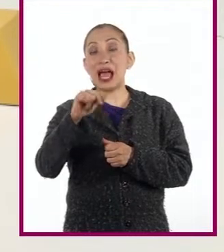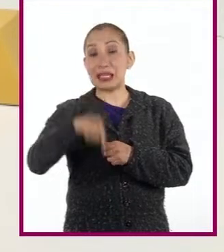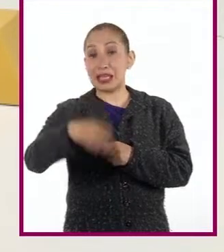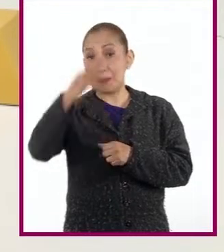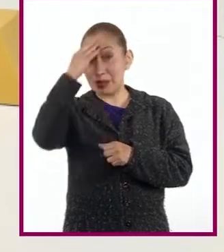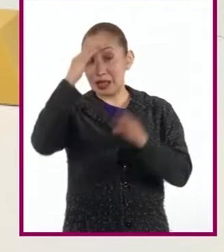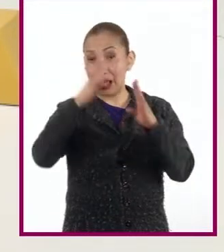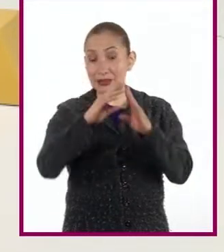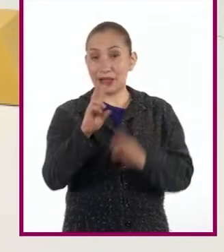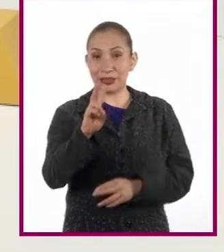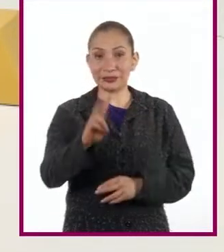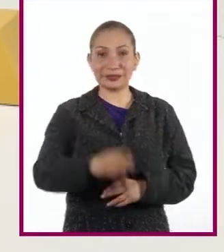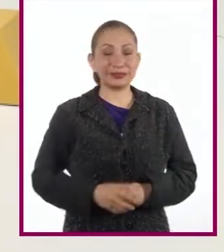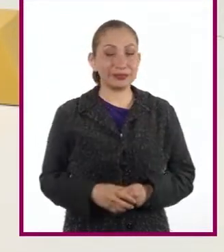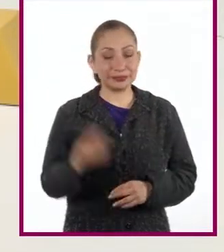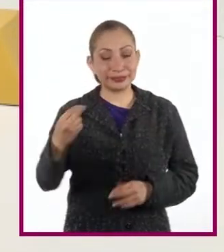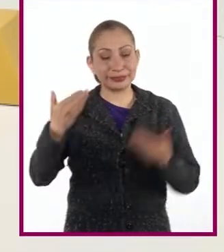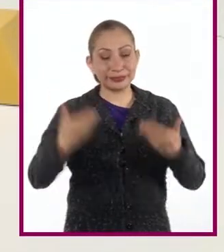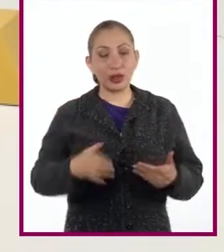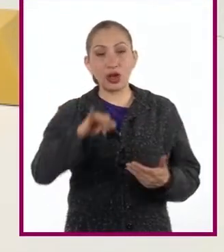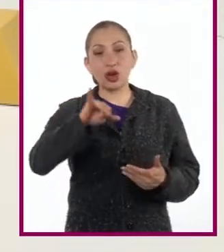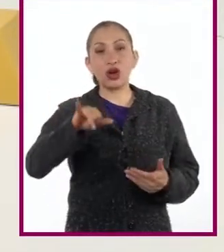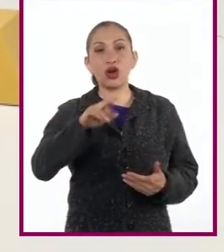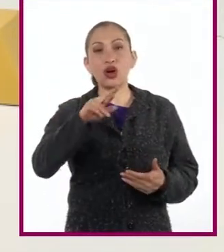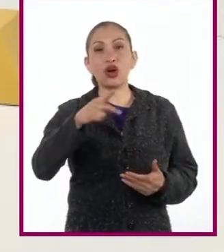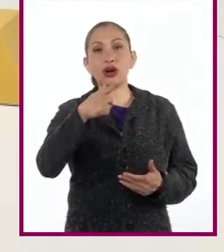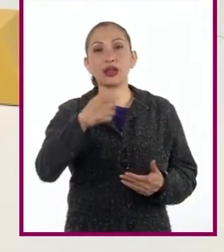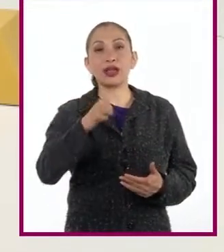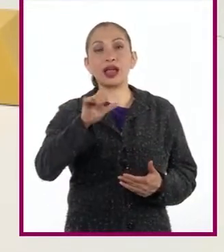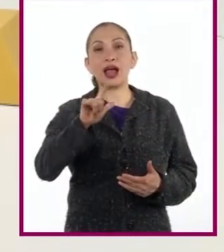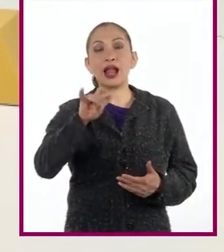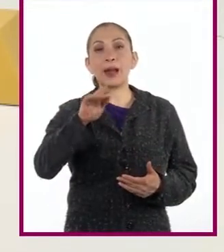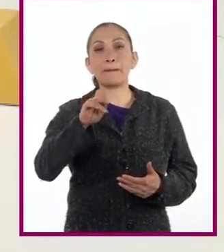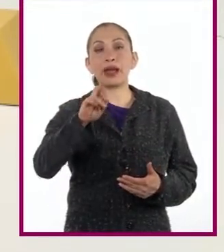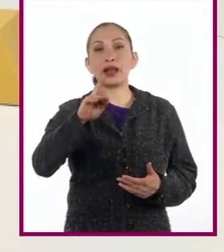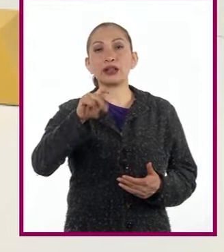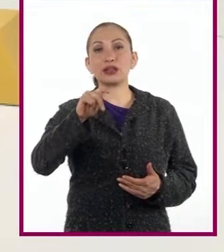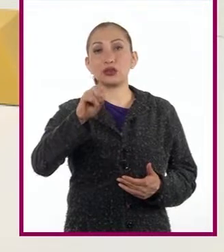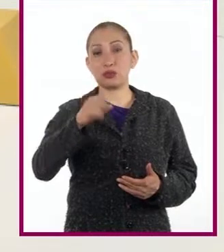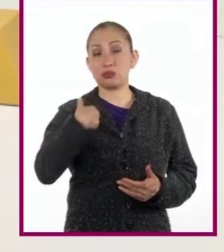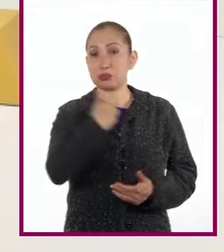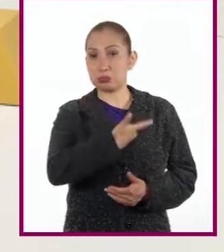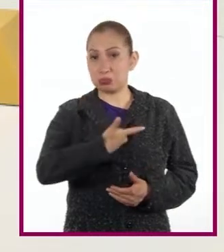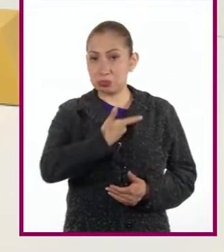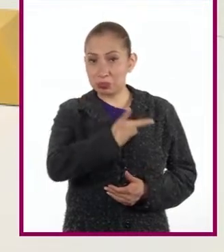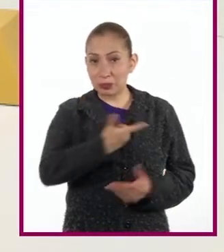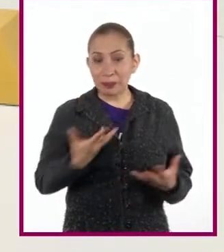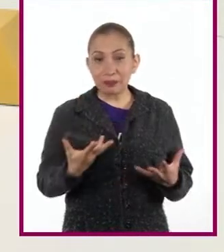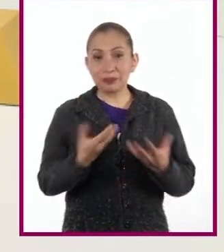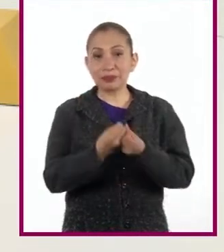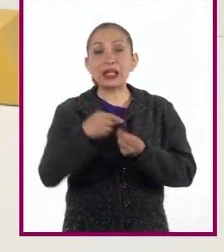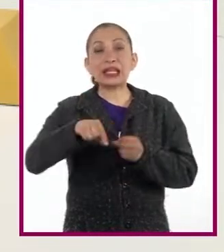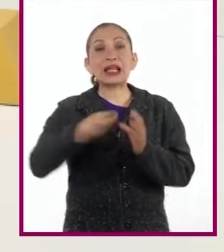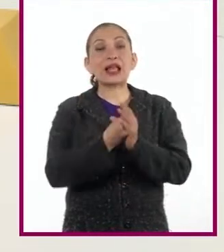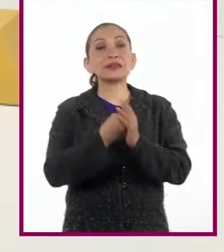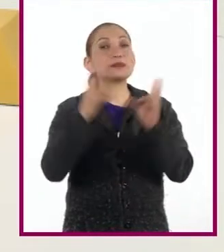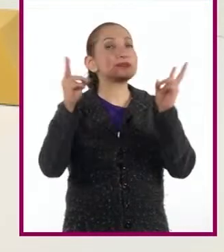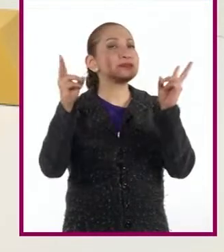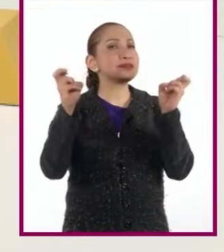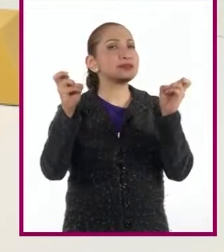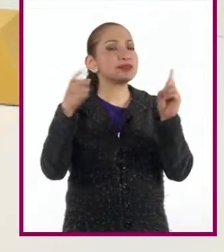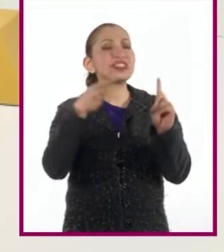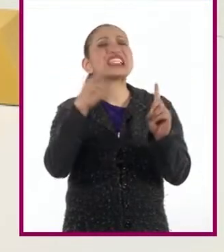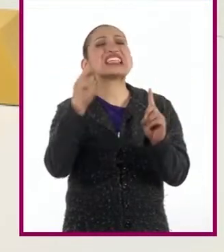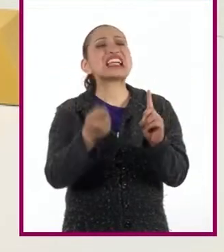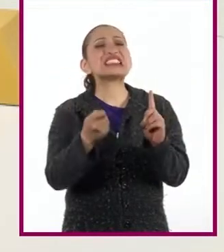2. Mi nombre es Jorge Alberto Zúñiga Estrada y me da gusto estar con ustedes en esta sesión titulada